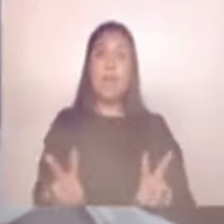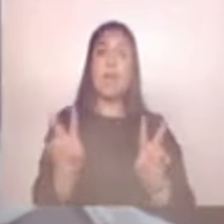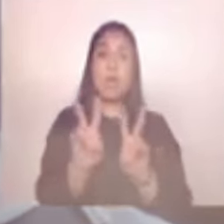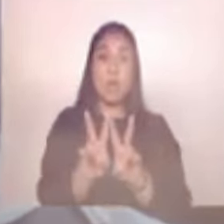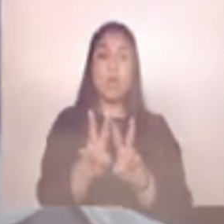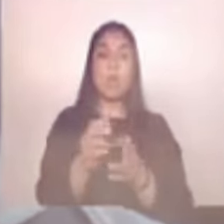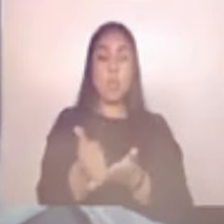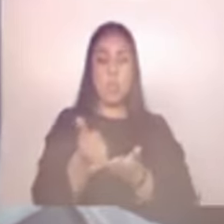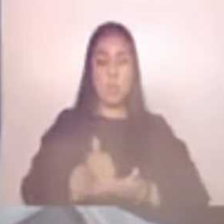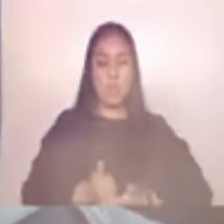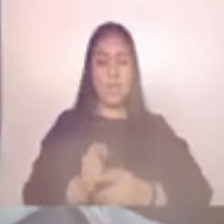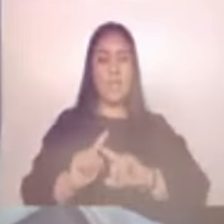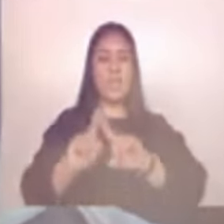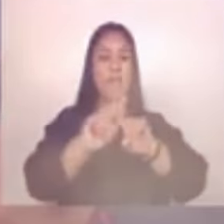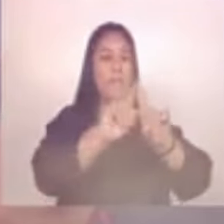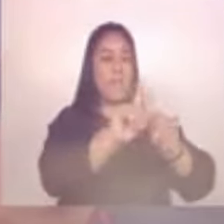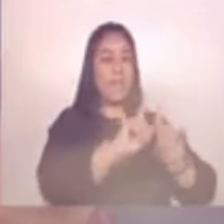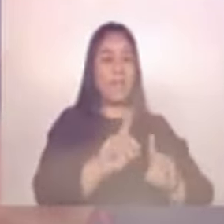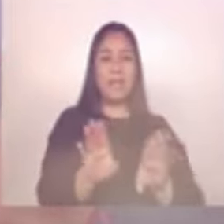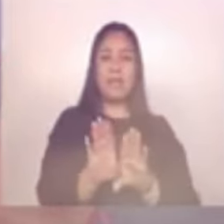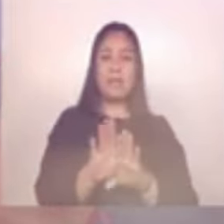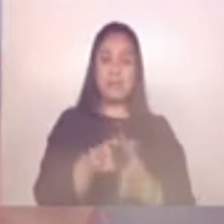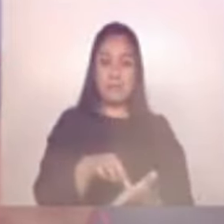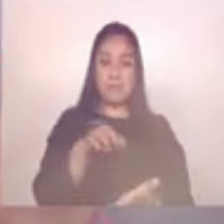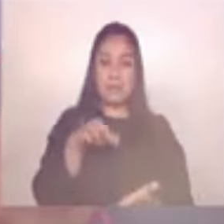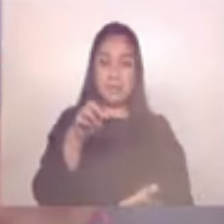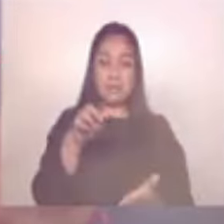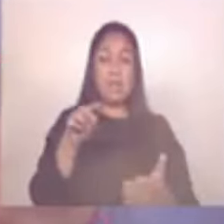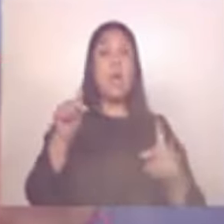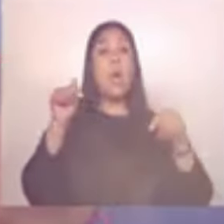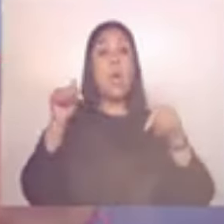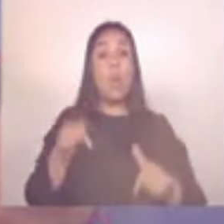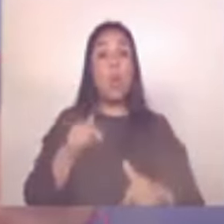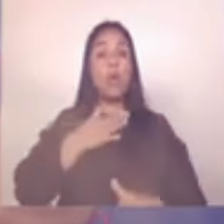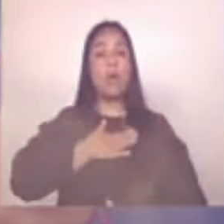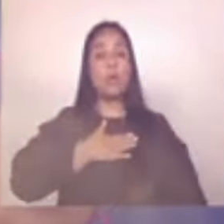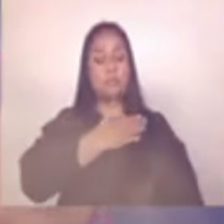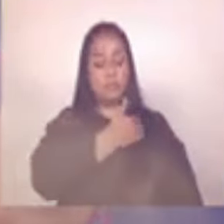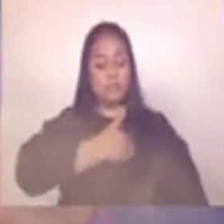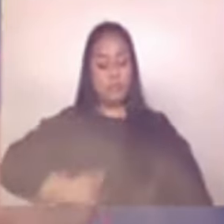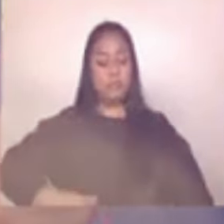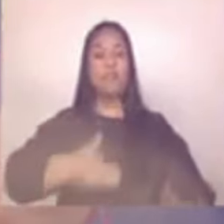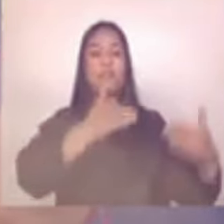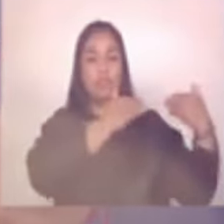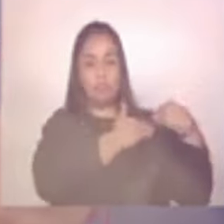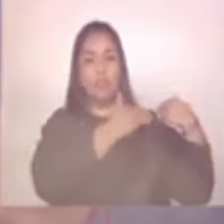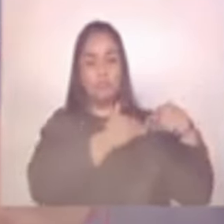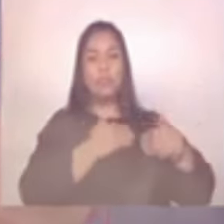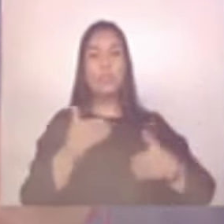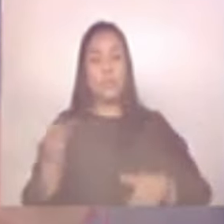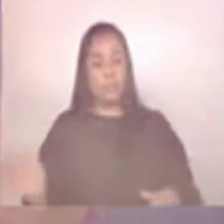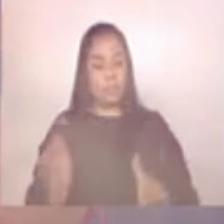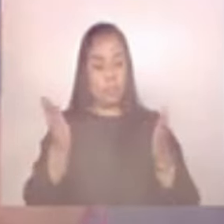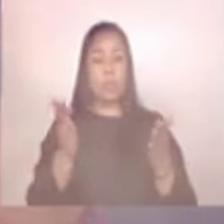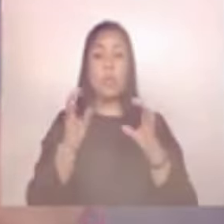diversidad como nación. Hoy, mi gobierno se compromete ante ustedes a promover programas de educación